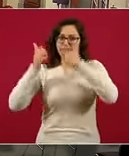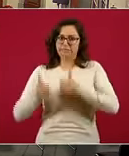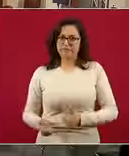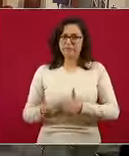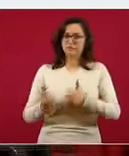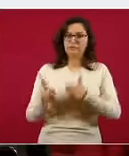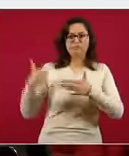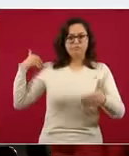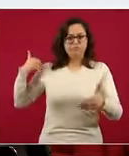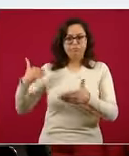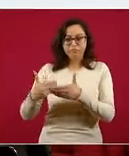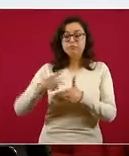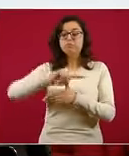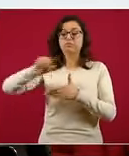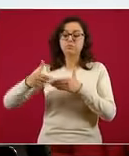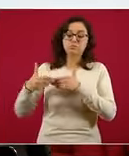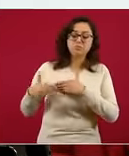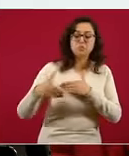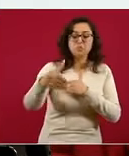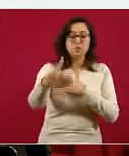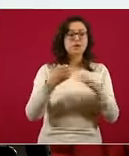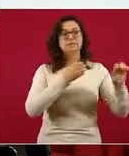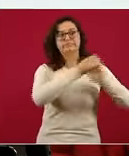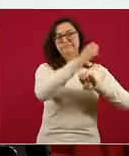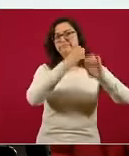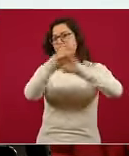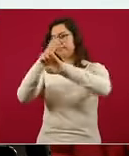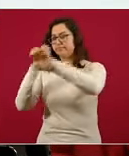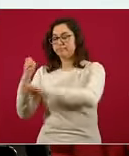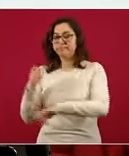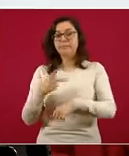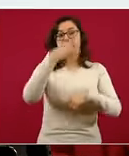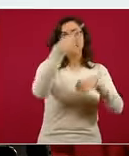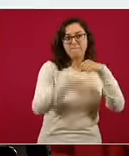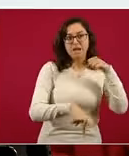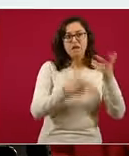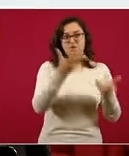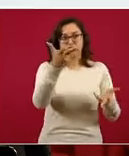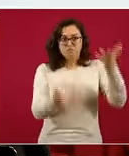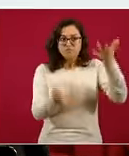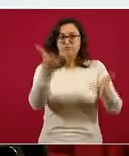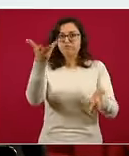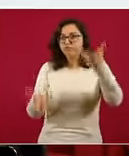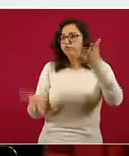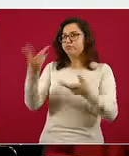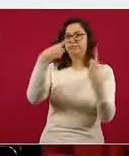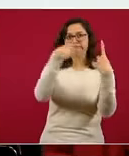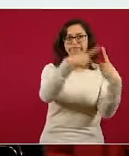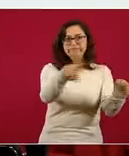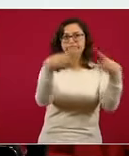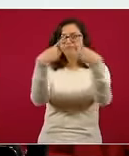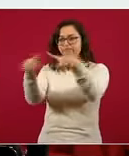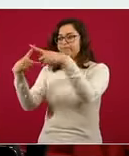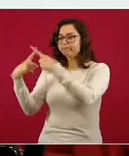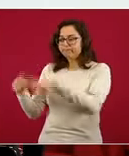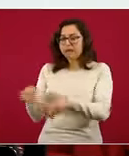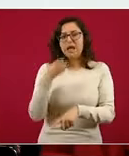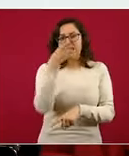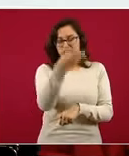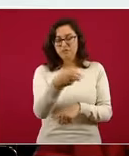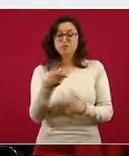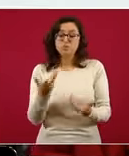la estimación local del riesgo. Cada entidad federativa tiene un riesgo específico. Importante, lo hemos dicho